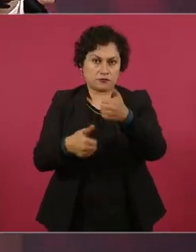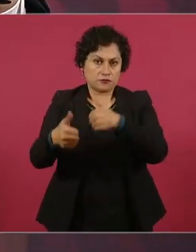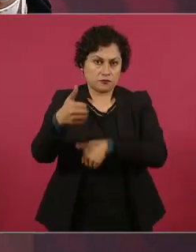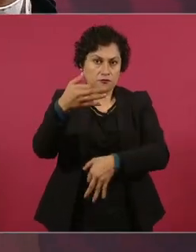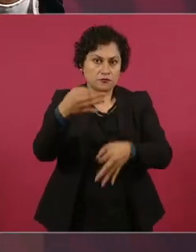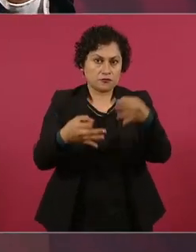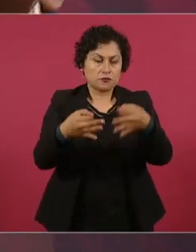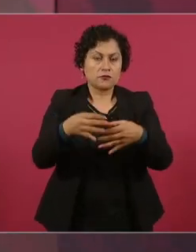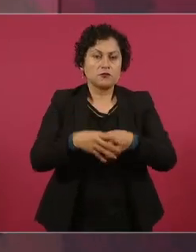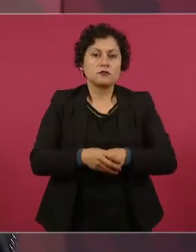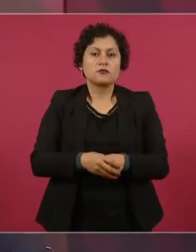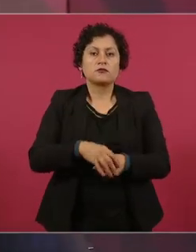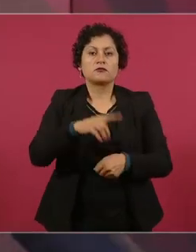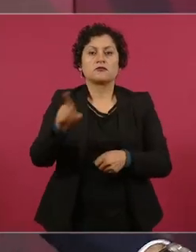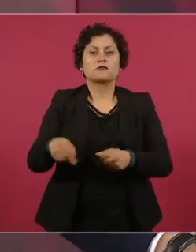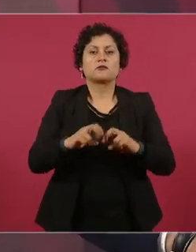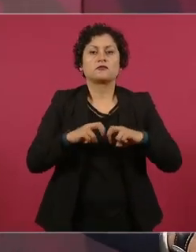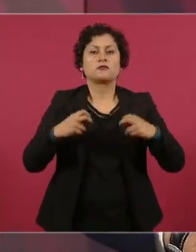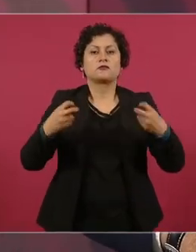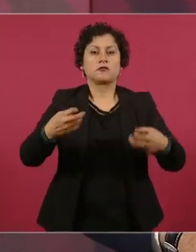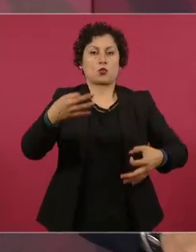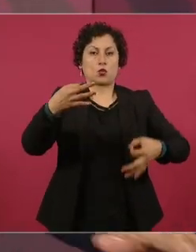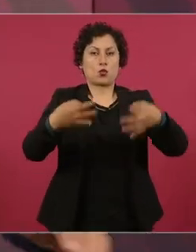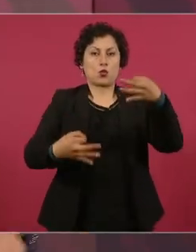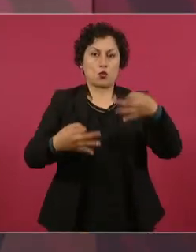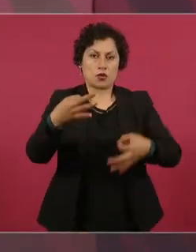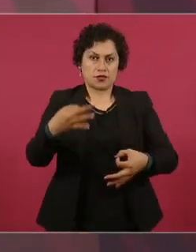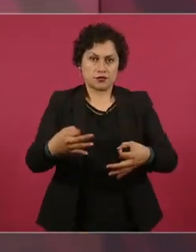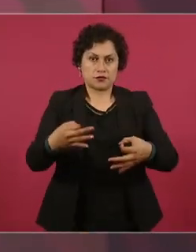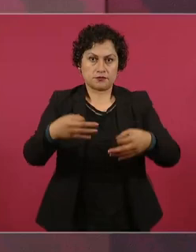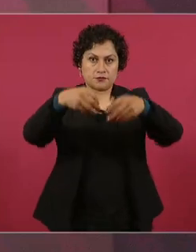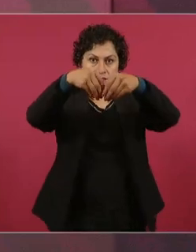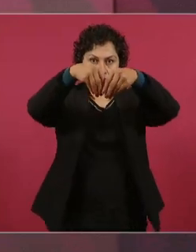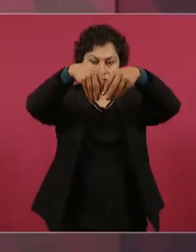y luego jueces y